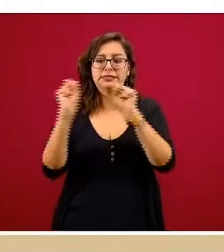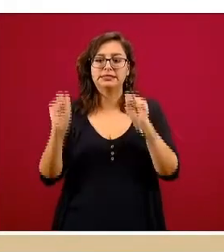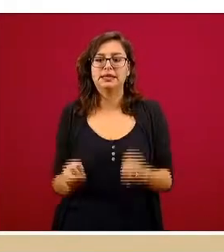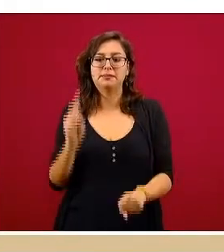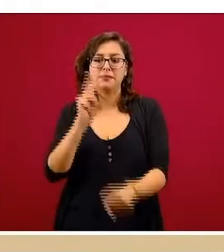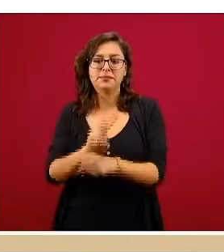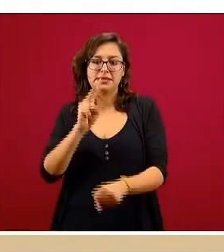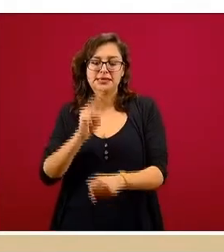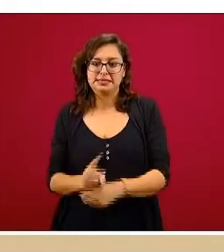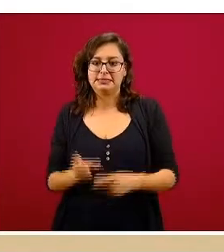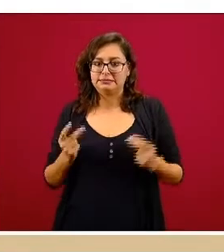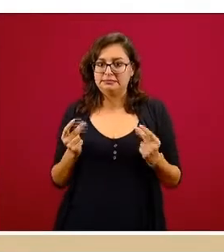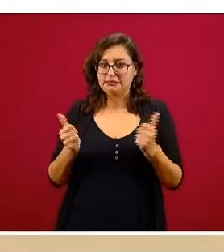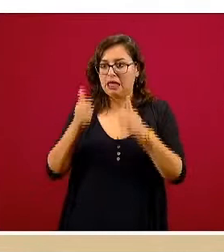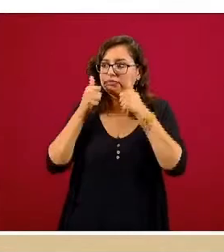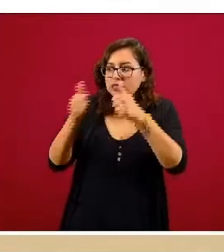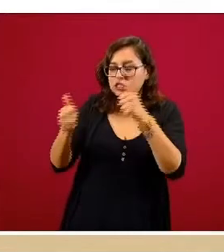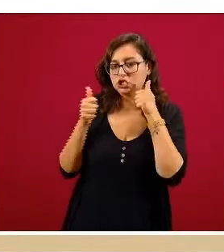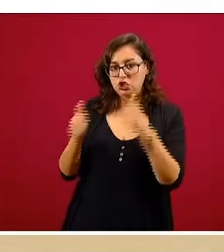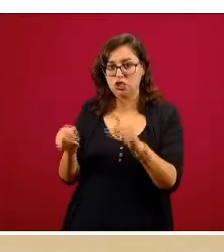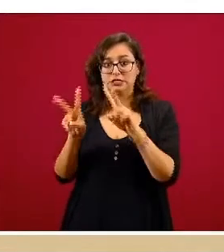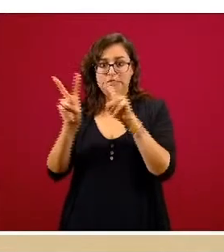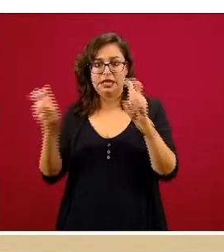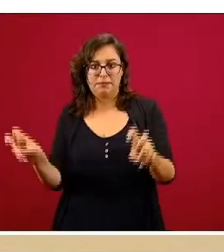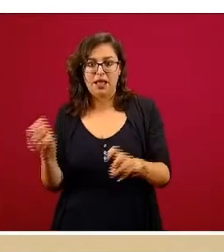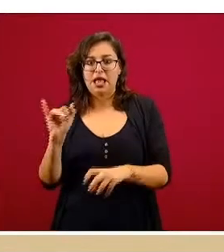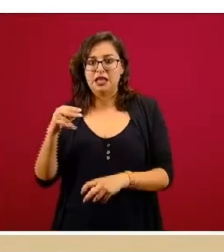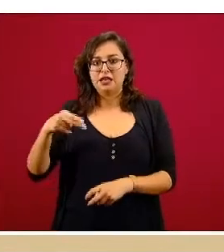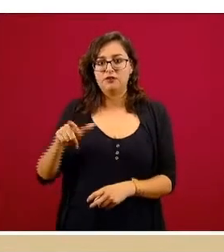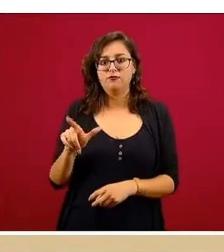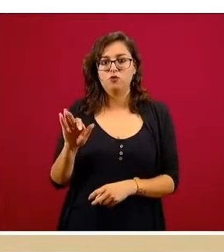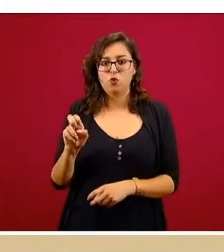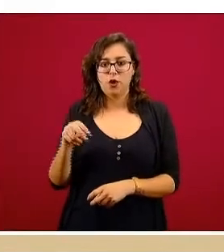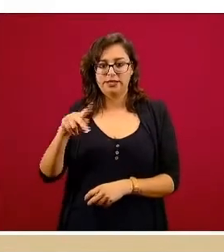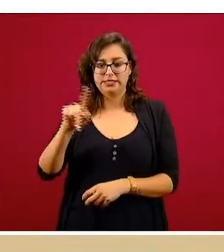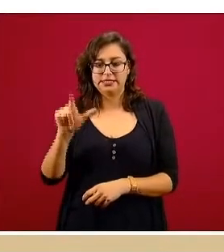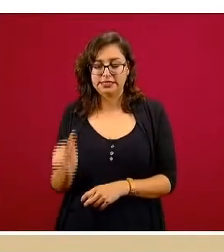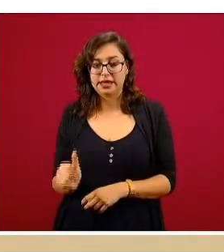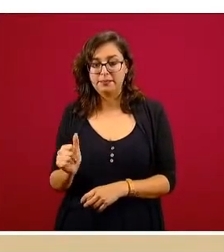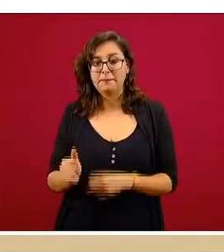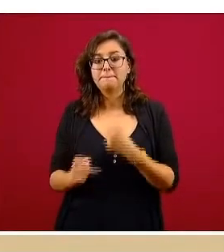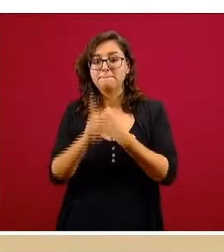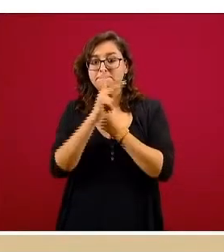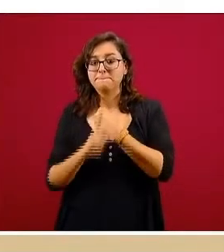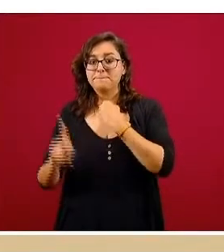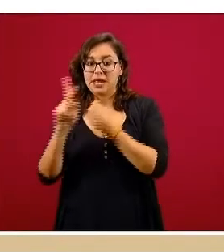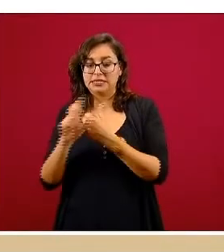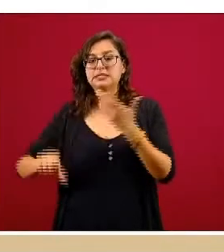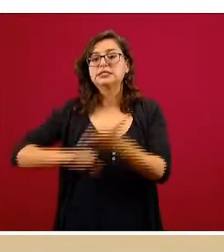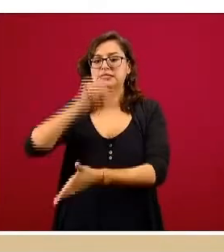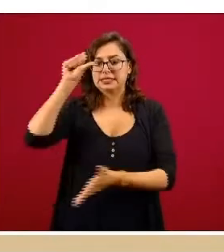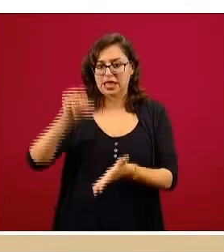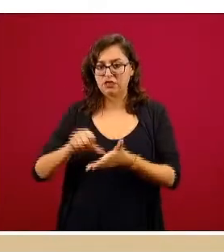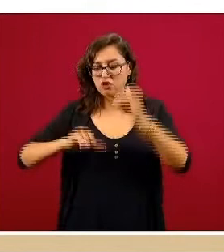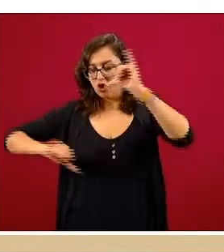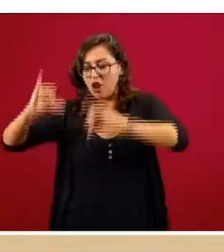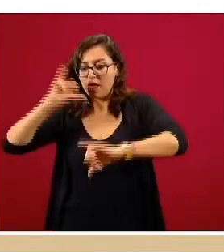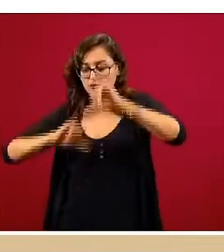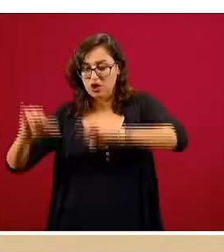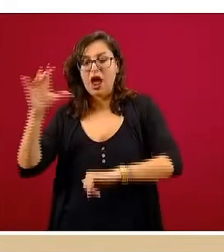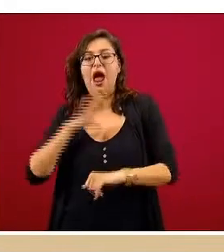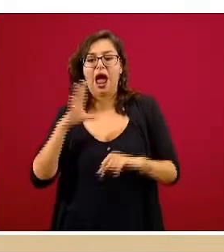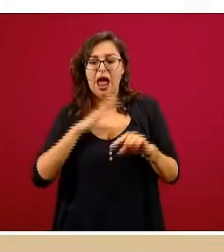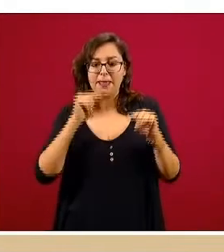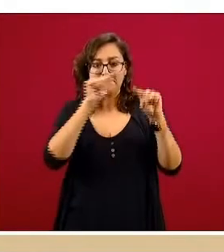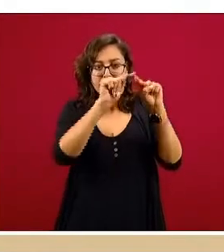ante la influenza. En cada país, vean ustedes, se marca un laboratorio de referencia